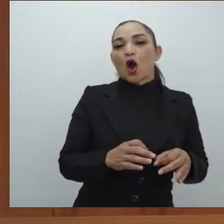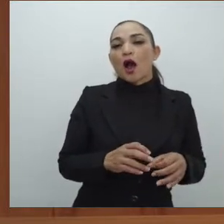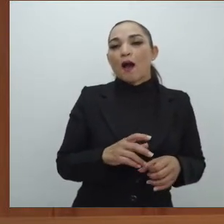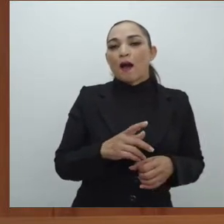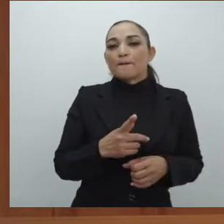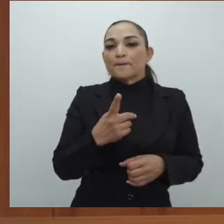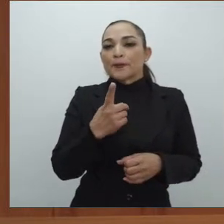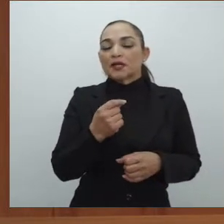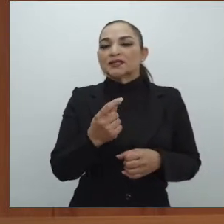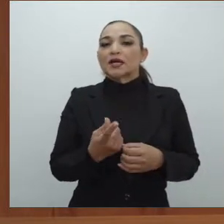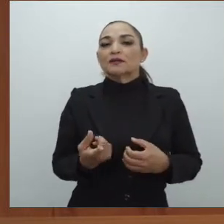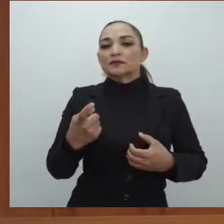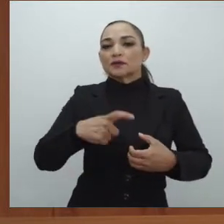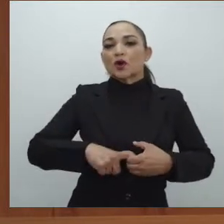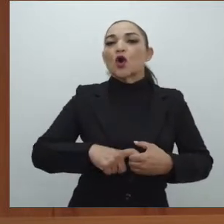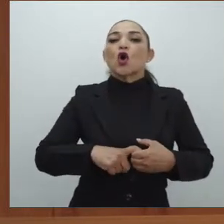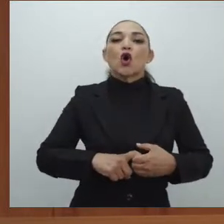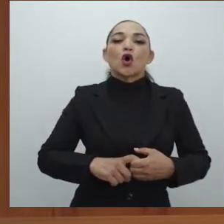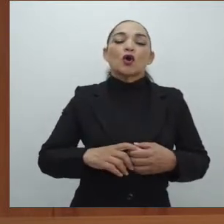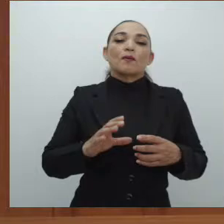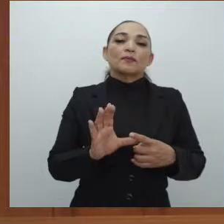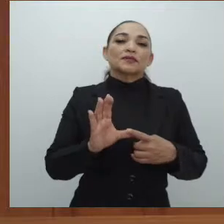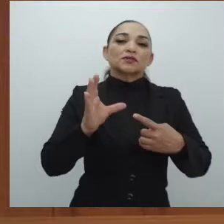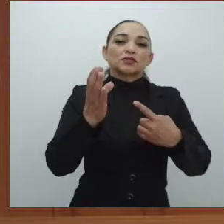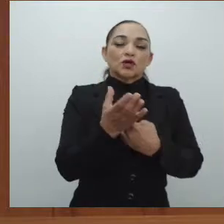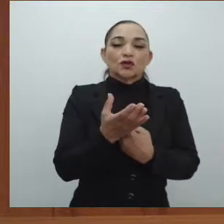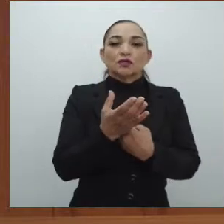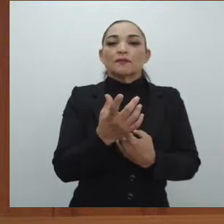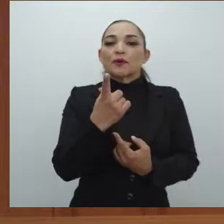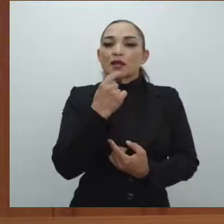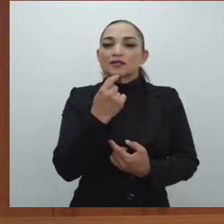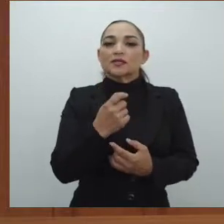la Comisaría General de Policía de Investigación. Importe